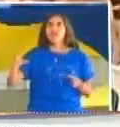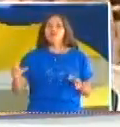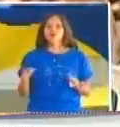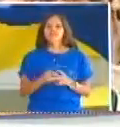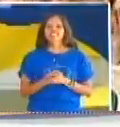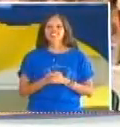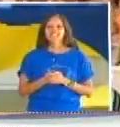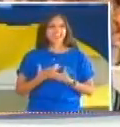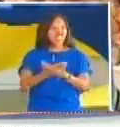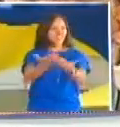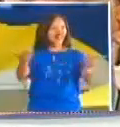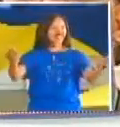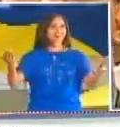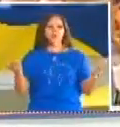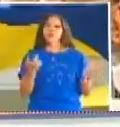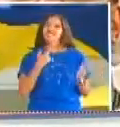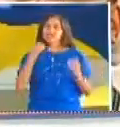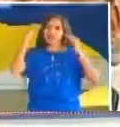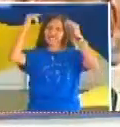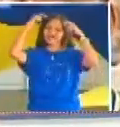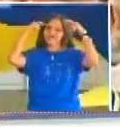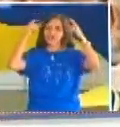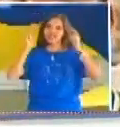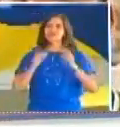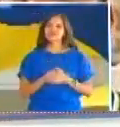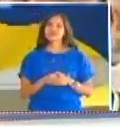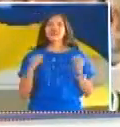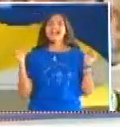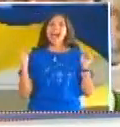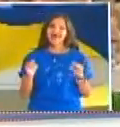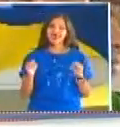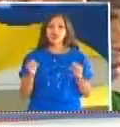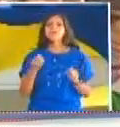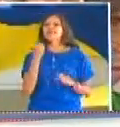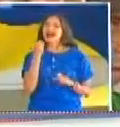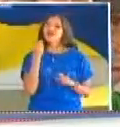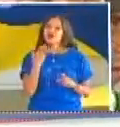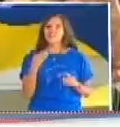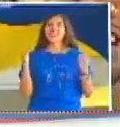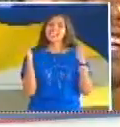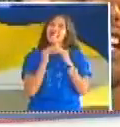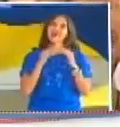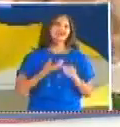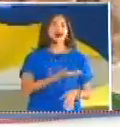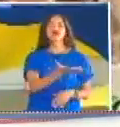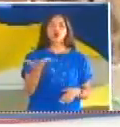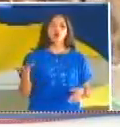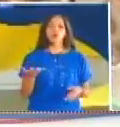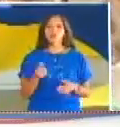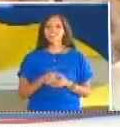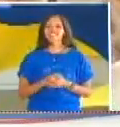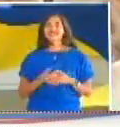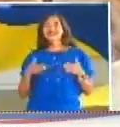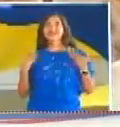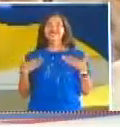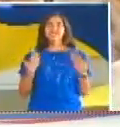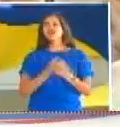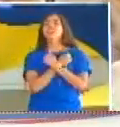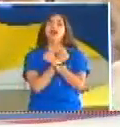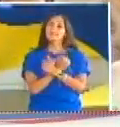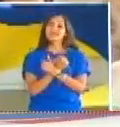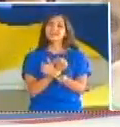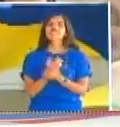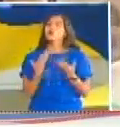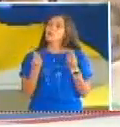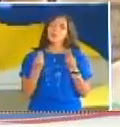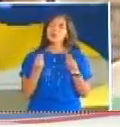el balcón del pueblo, como decía nuestro comandante Chávez. Aquí, Miraflores es la casa de todos, la que nos regocija con amor y nos